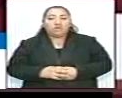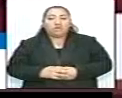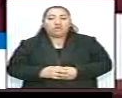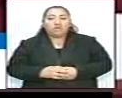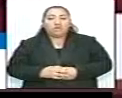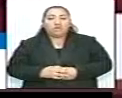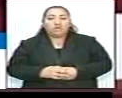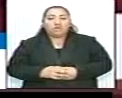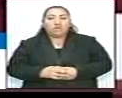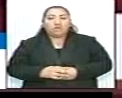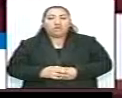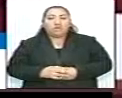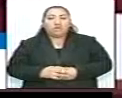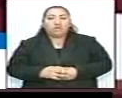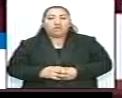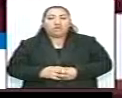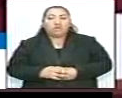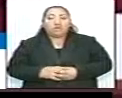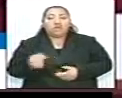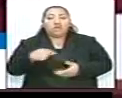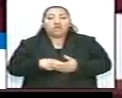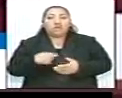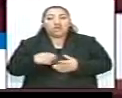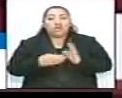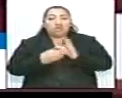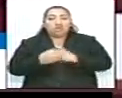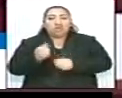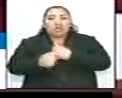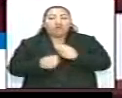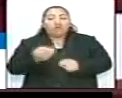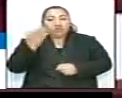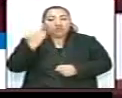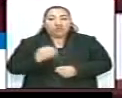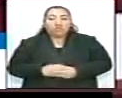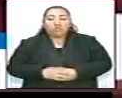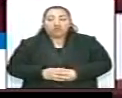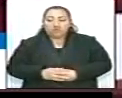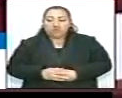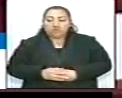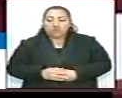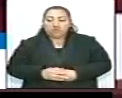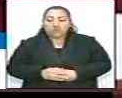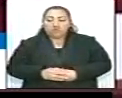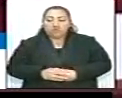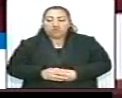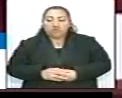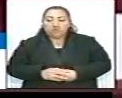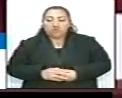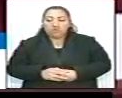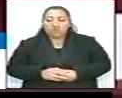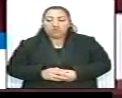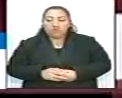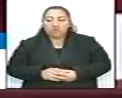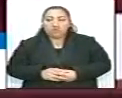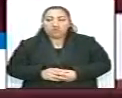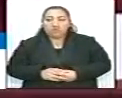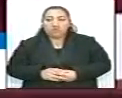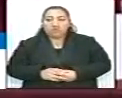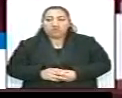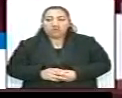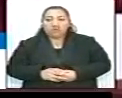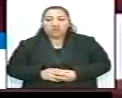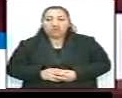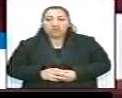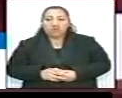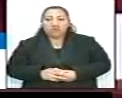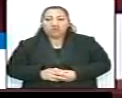aplicación hacia el futuro en años próximos, pero las cosas urgentes son de inmediata atención. Si nosotros queremos hacer una